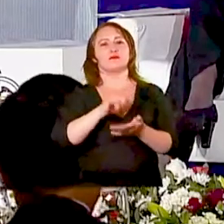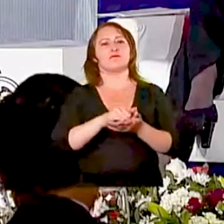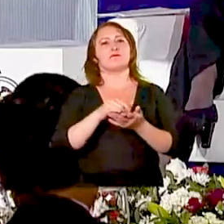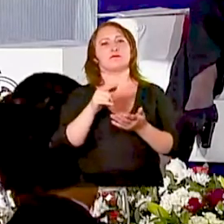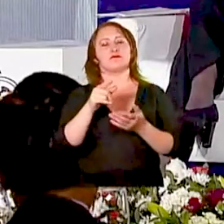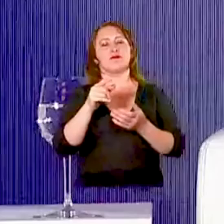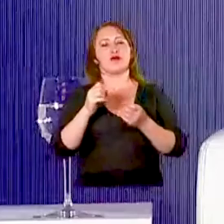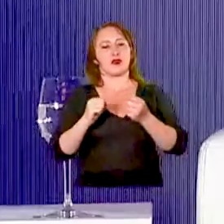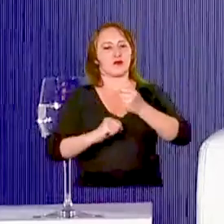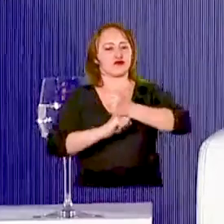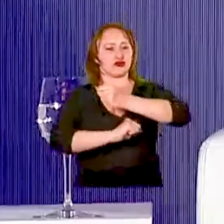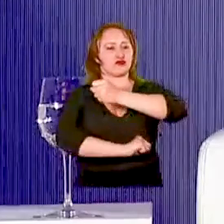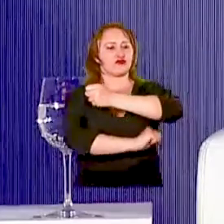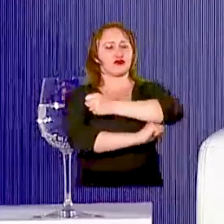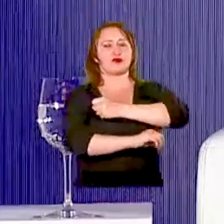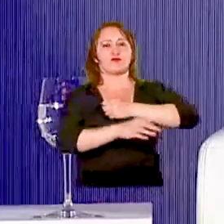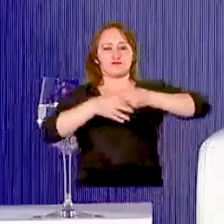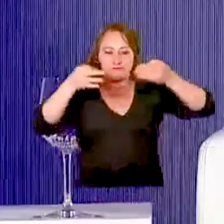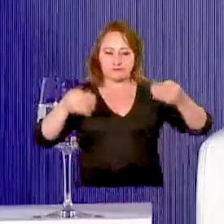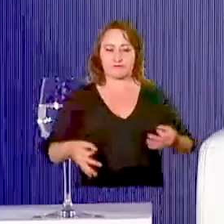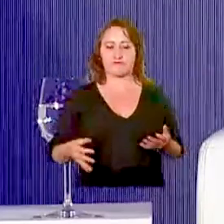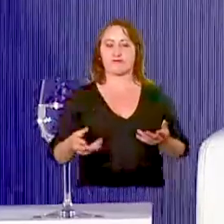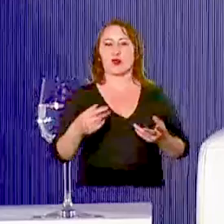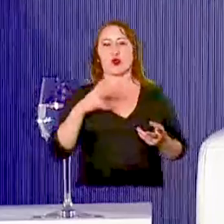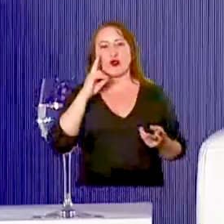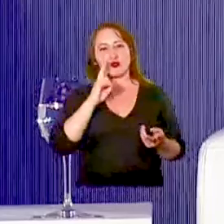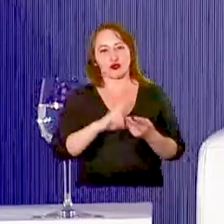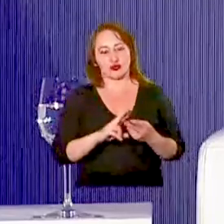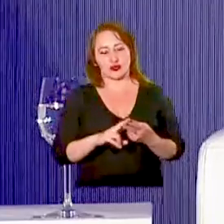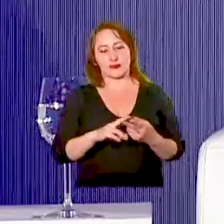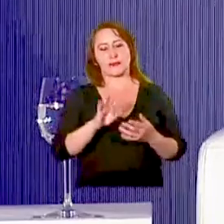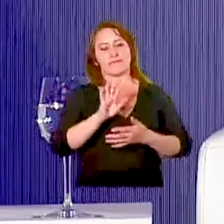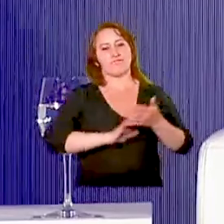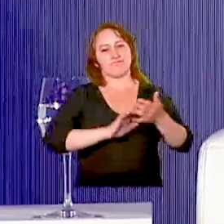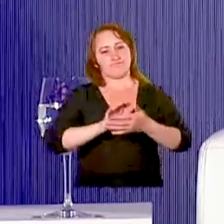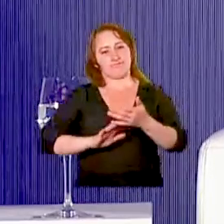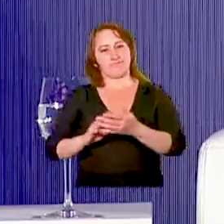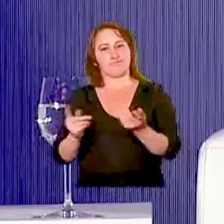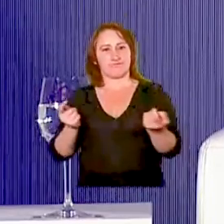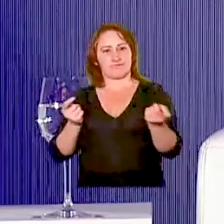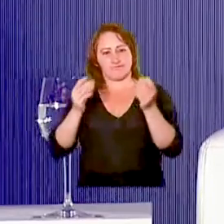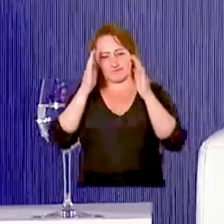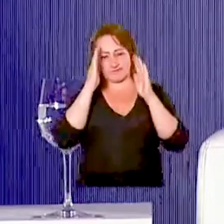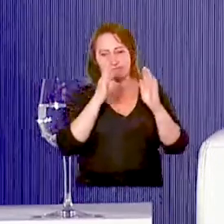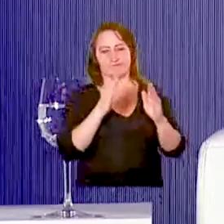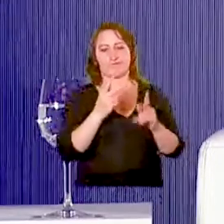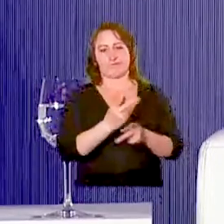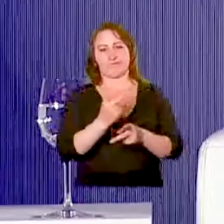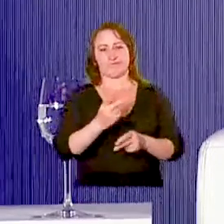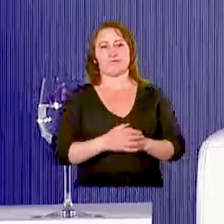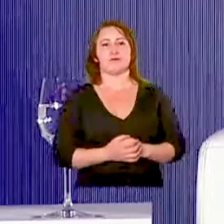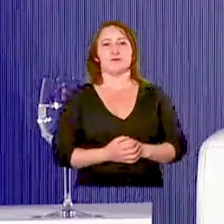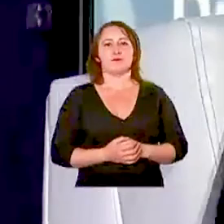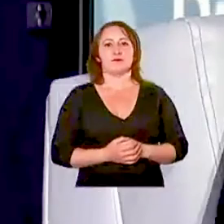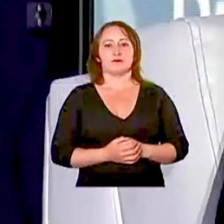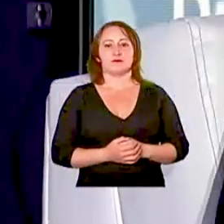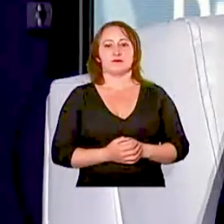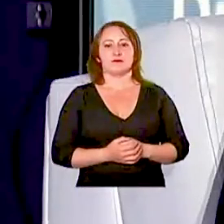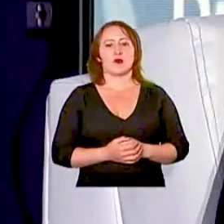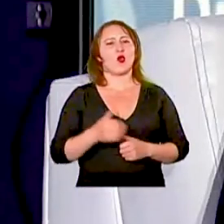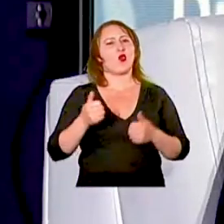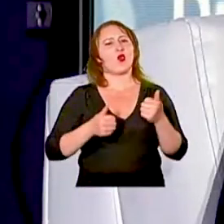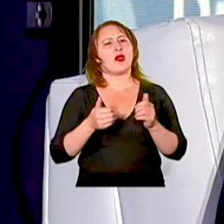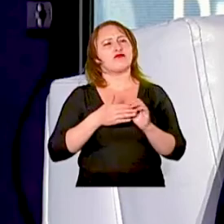dé ese fortalecimiento necesario para conocer, mitigar y atender el riesgo de desastres. ¿Cuál ha sido